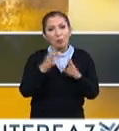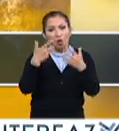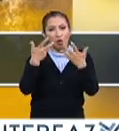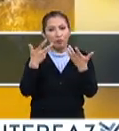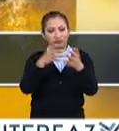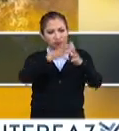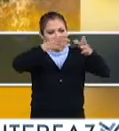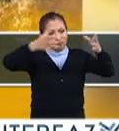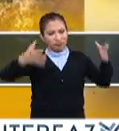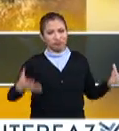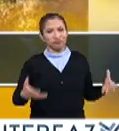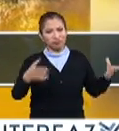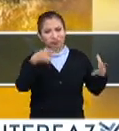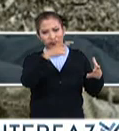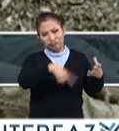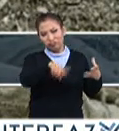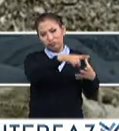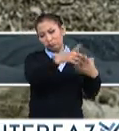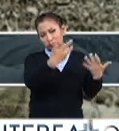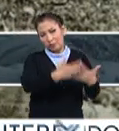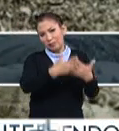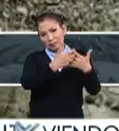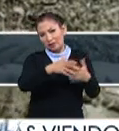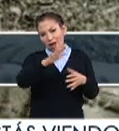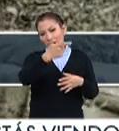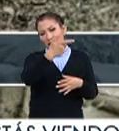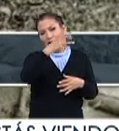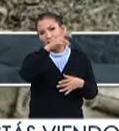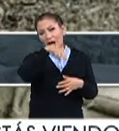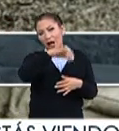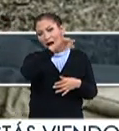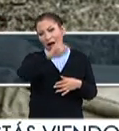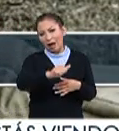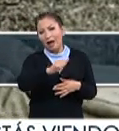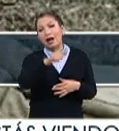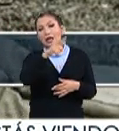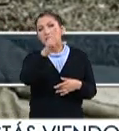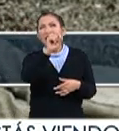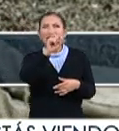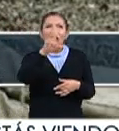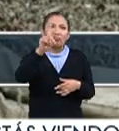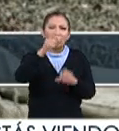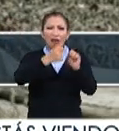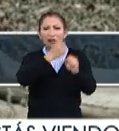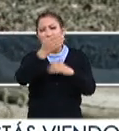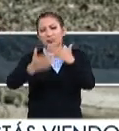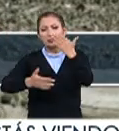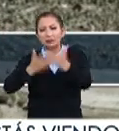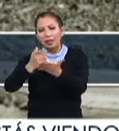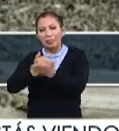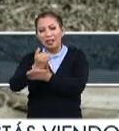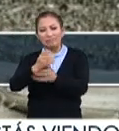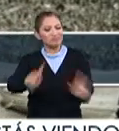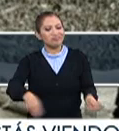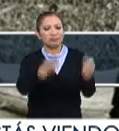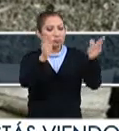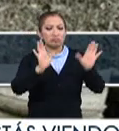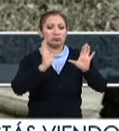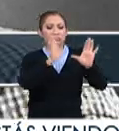empresa, digamos, como granja, y después de 20 o 30 años decide